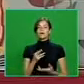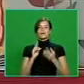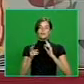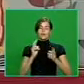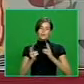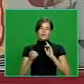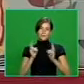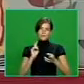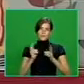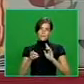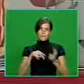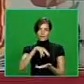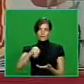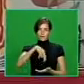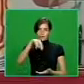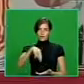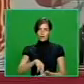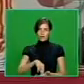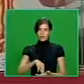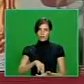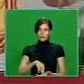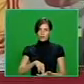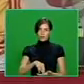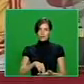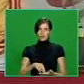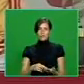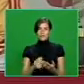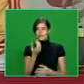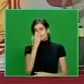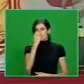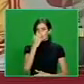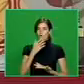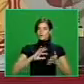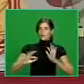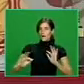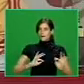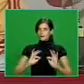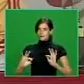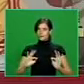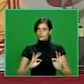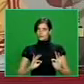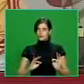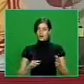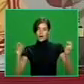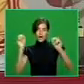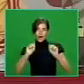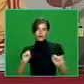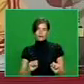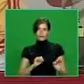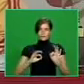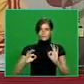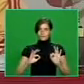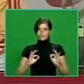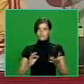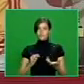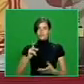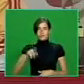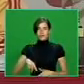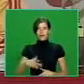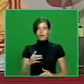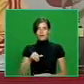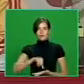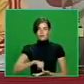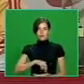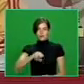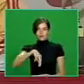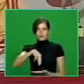red nacional no de circo de teatro y de artes escénicas en general tenemos el Centro